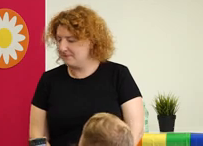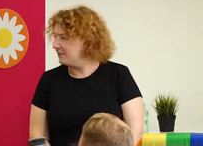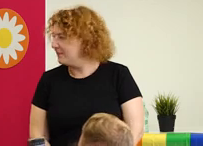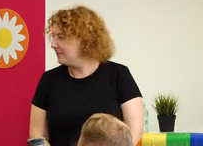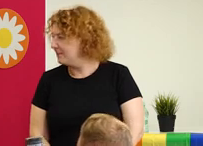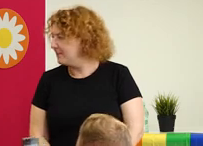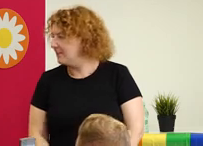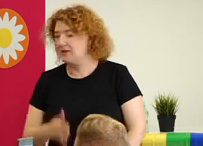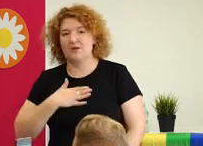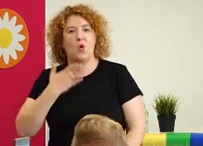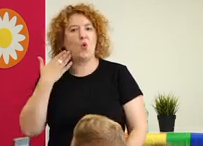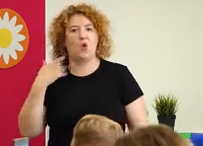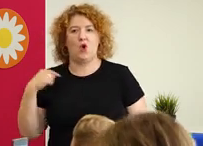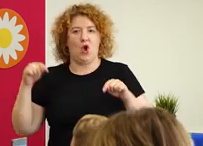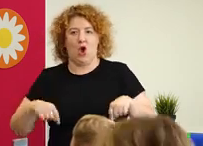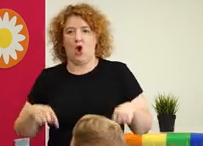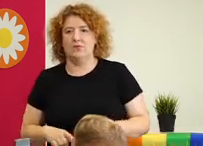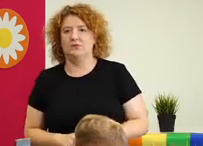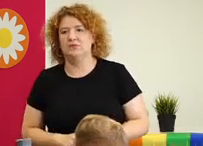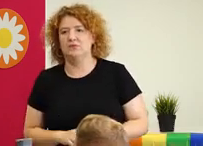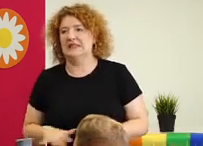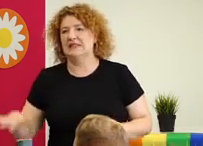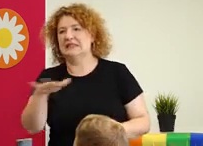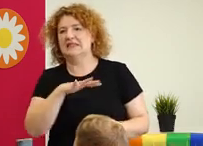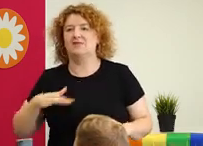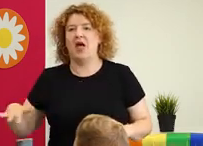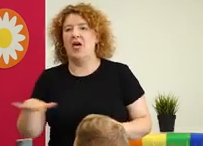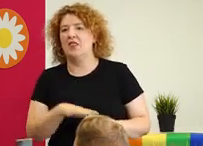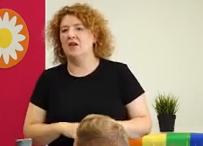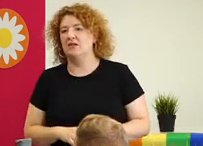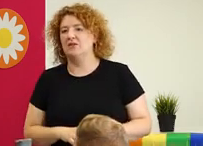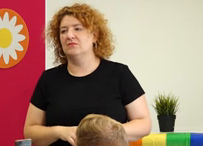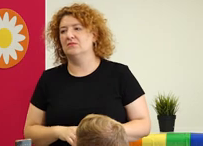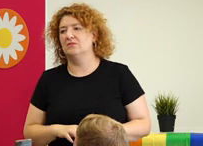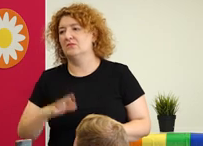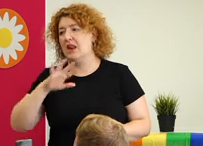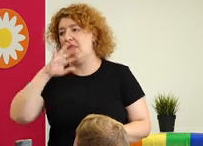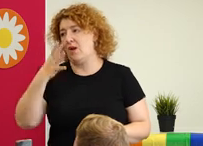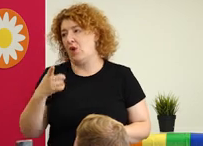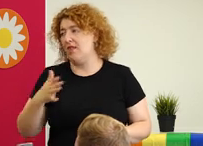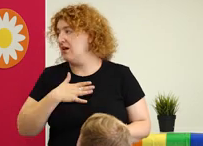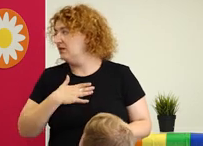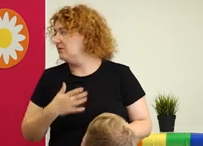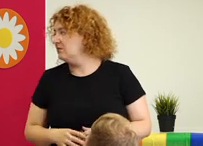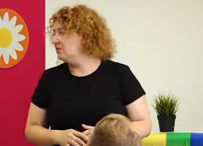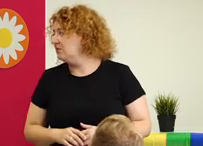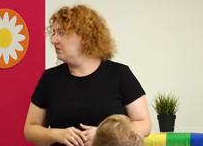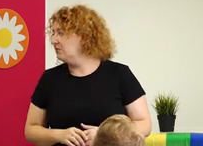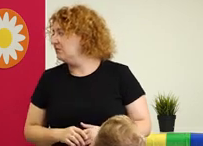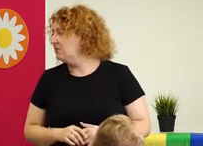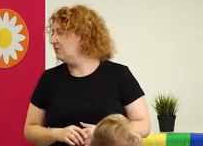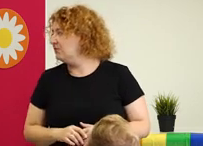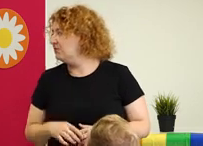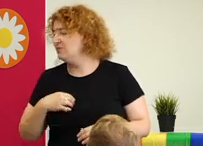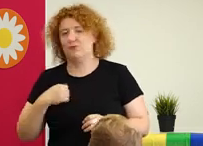Bueno, para mí es un honor estar aquí hoy en este espacio de la morada de Podemos, pero sobre todo